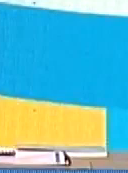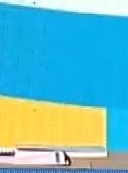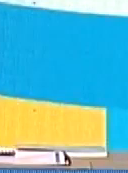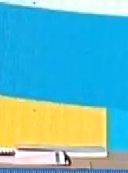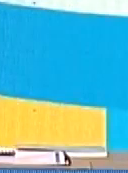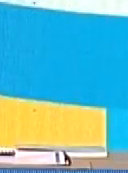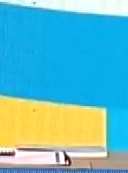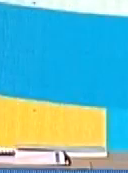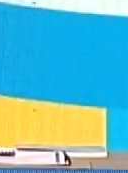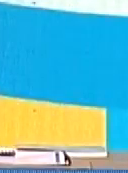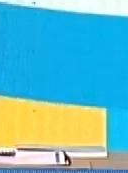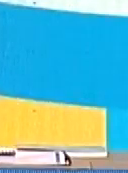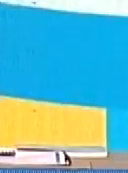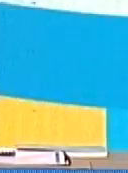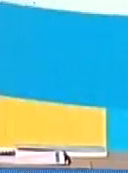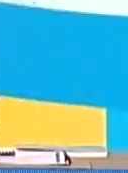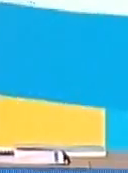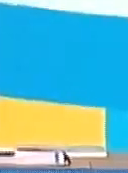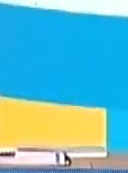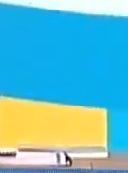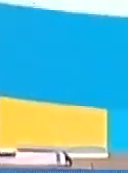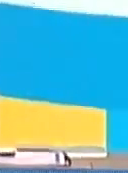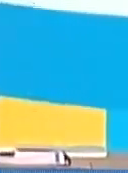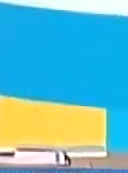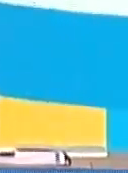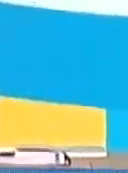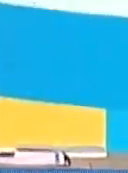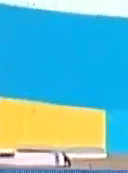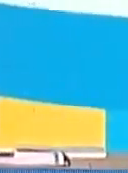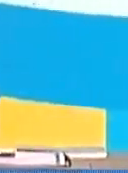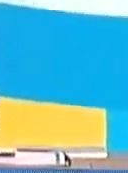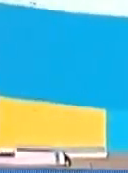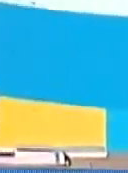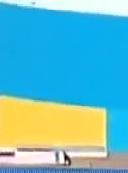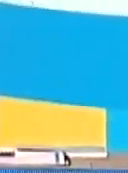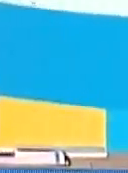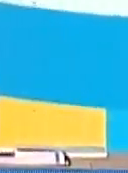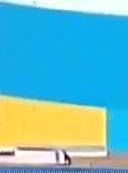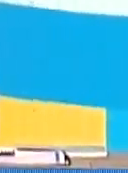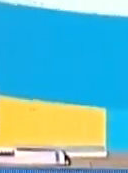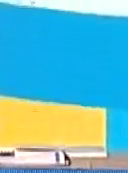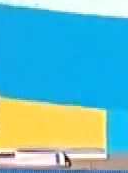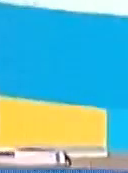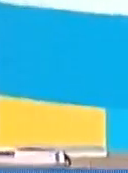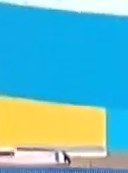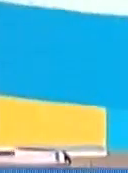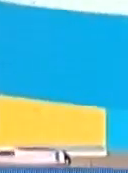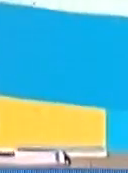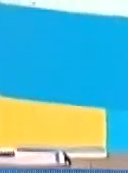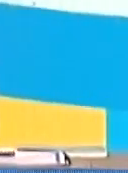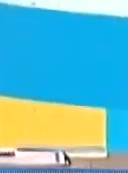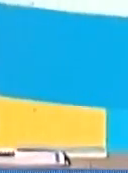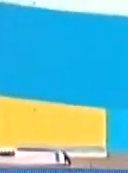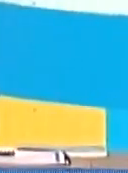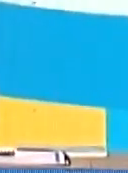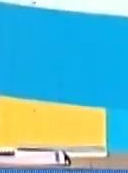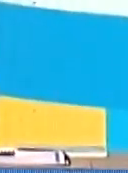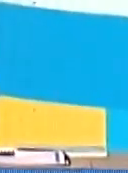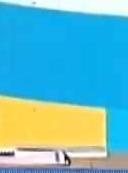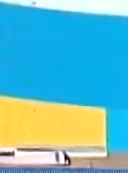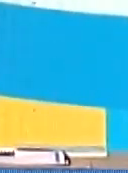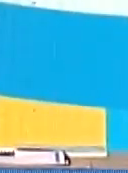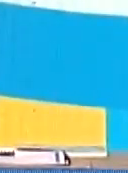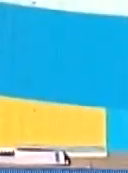podríamos hoy entregar al gran mariscal de Ayacucho y al ejército